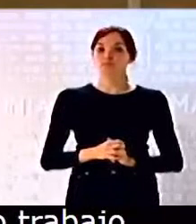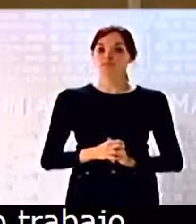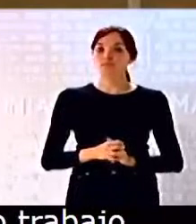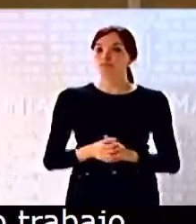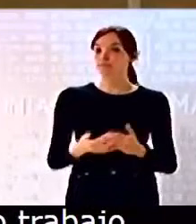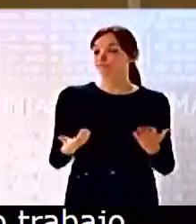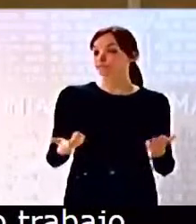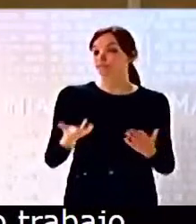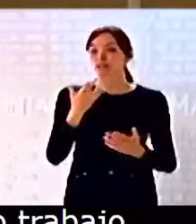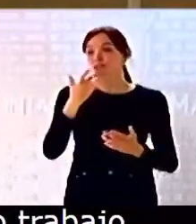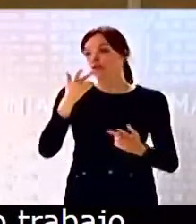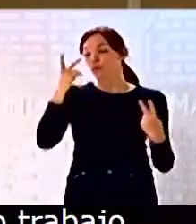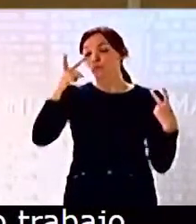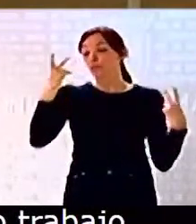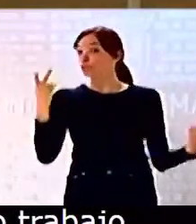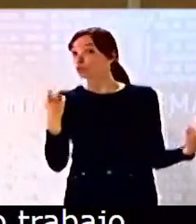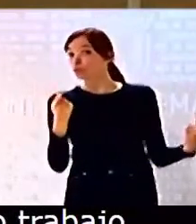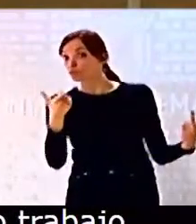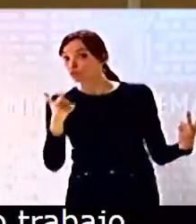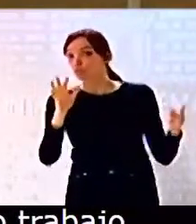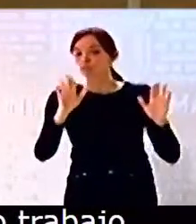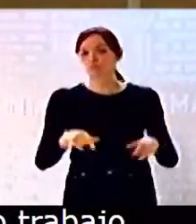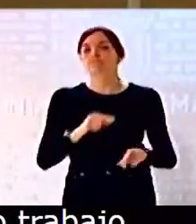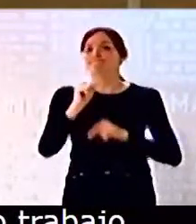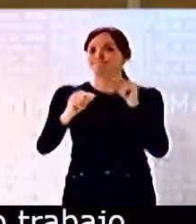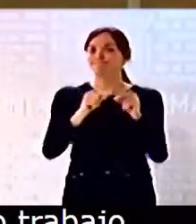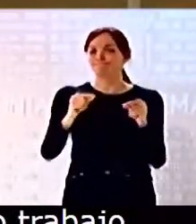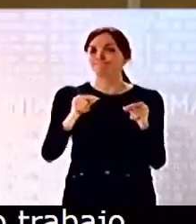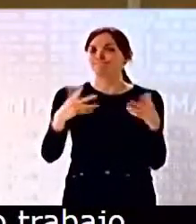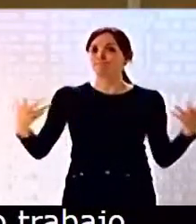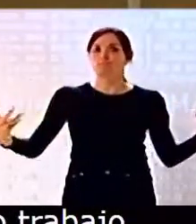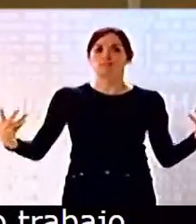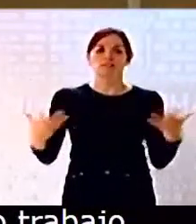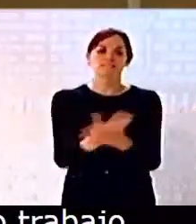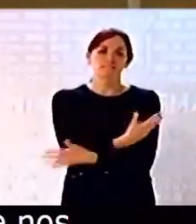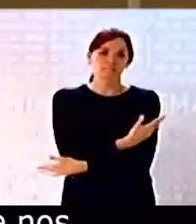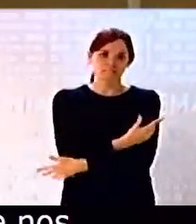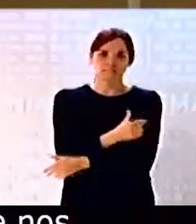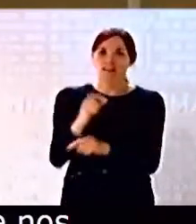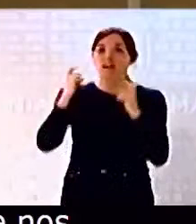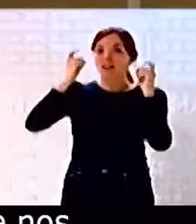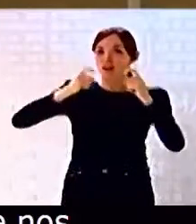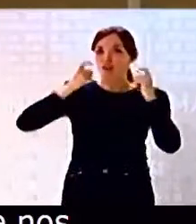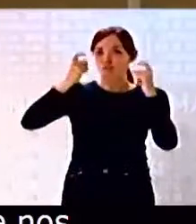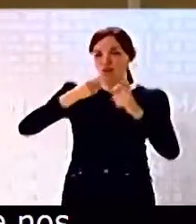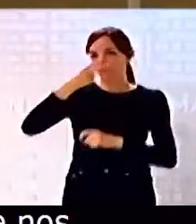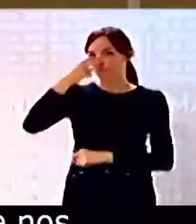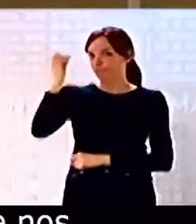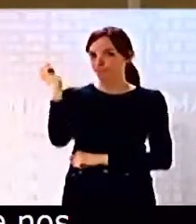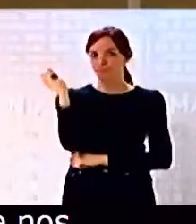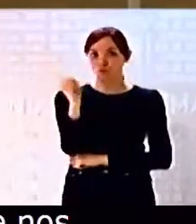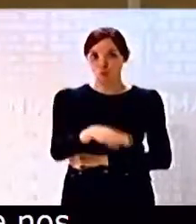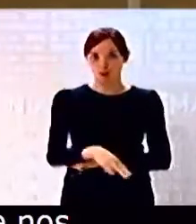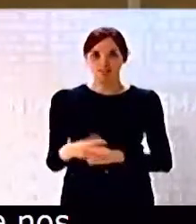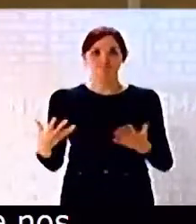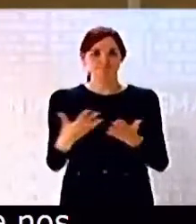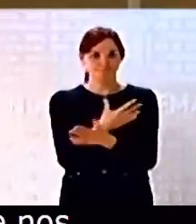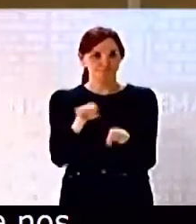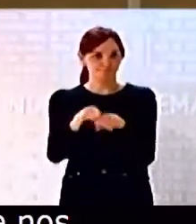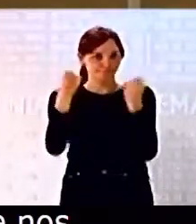a poco que nos descuidemos podemos dar al traste con todo el trabajo hecho durante mucho tiempo y, lo que es más